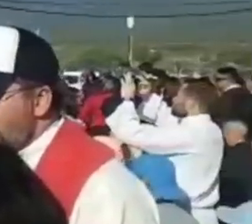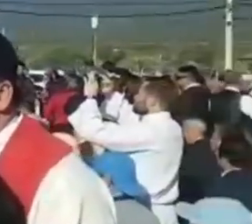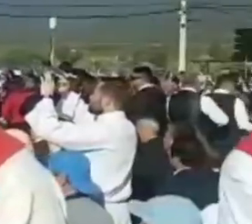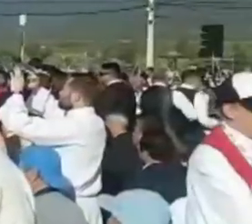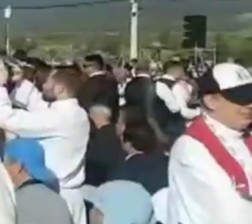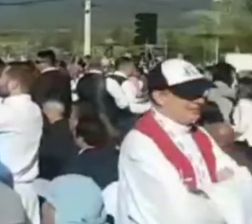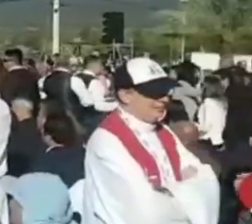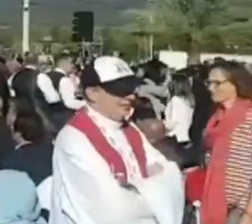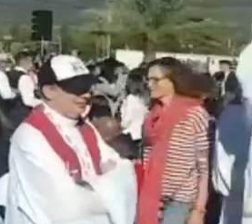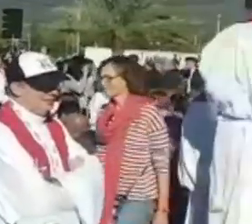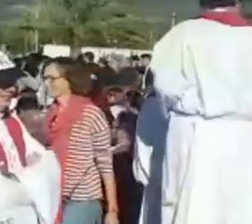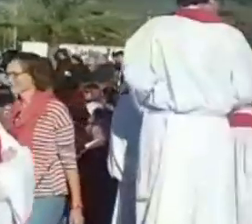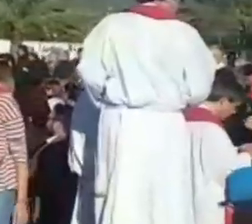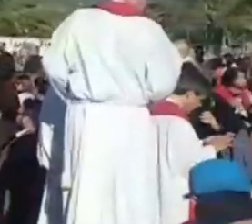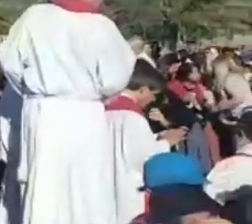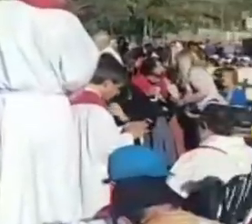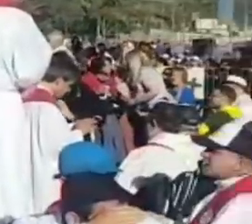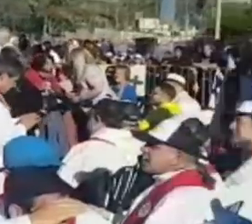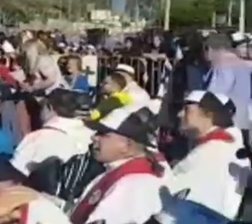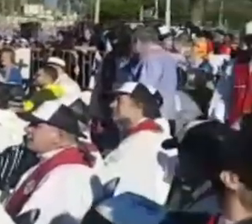Hola.